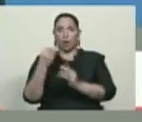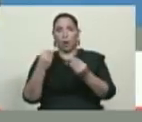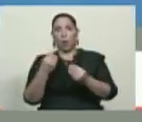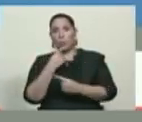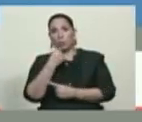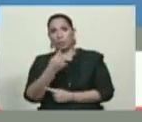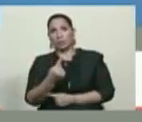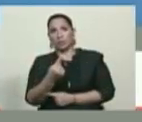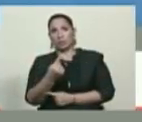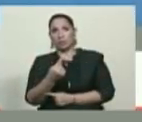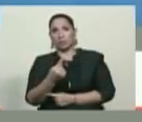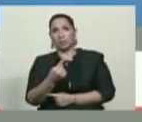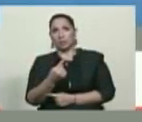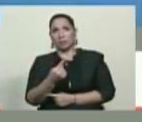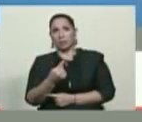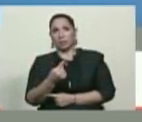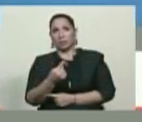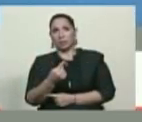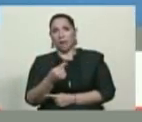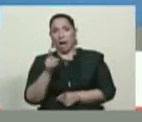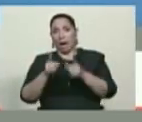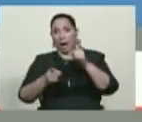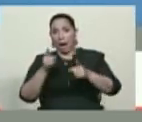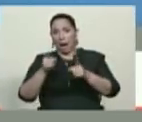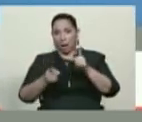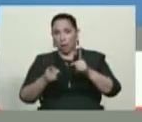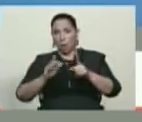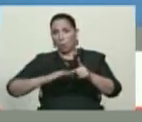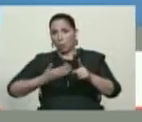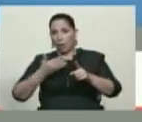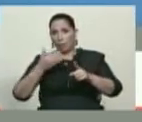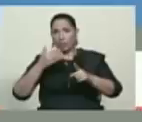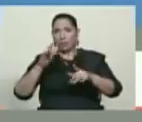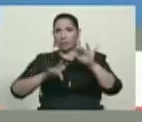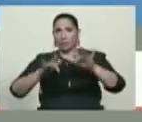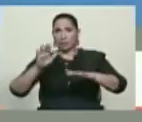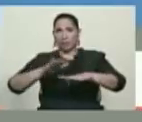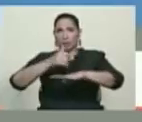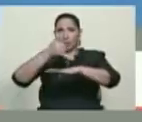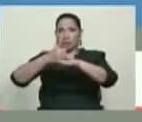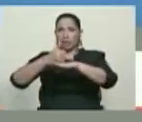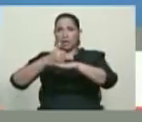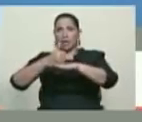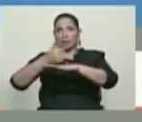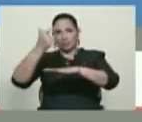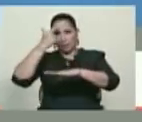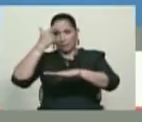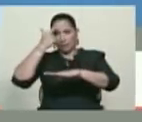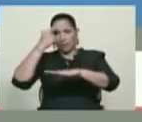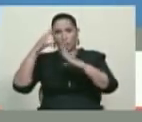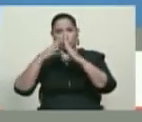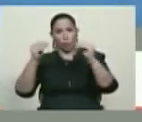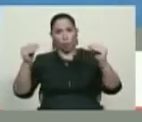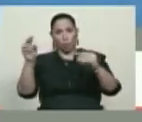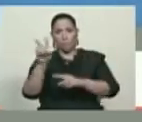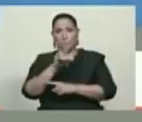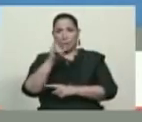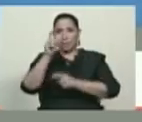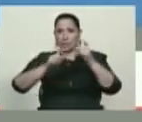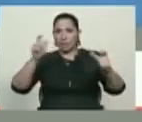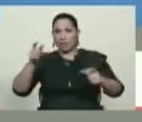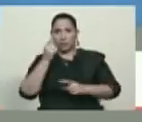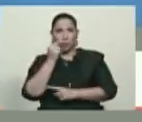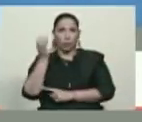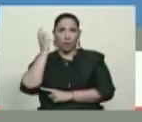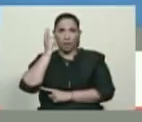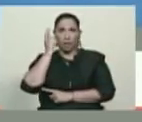en algo fue el secretario general absolutamente firme, es en que son los venezolanos y venezolanas los que